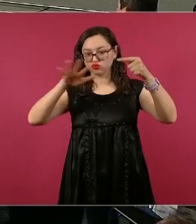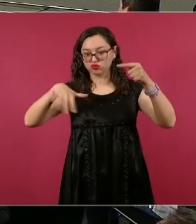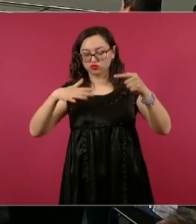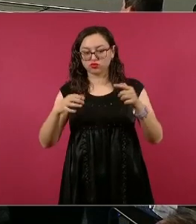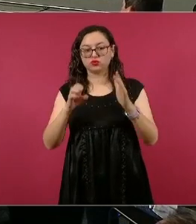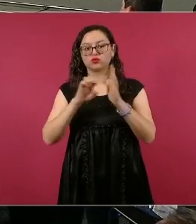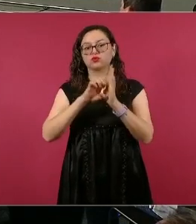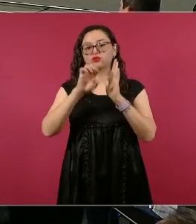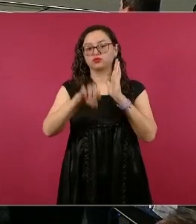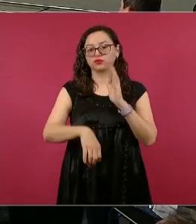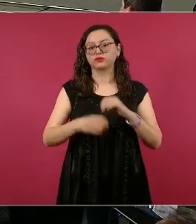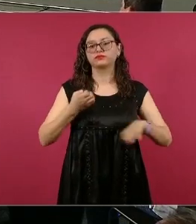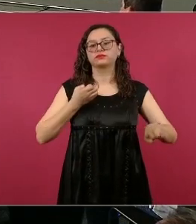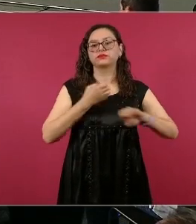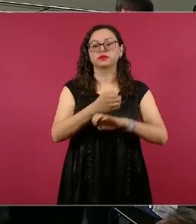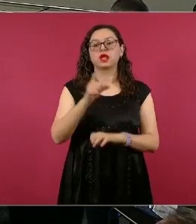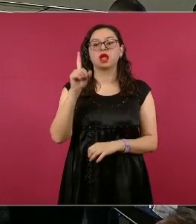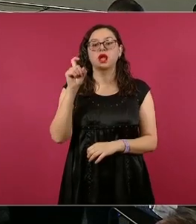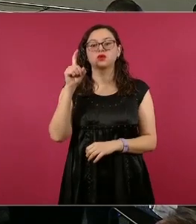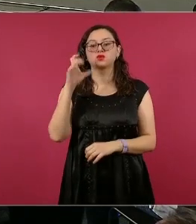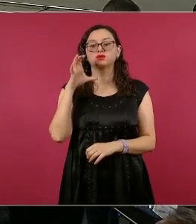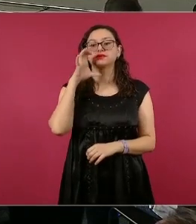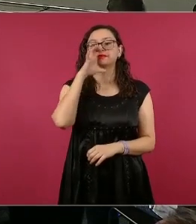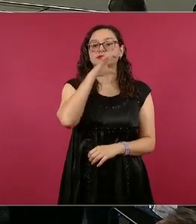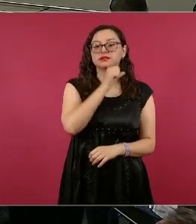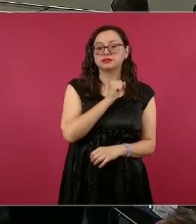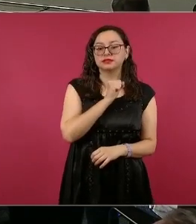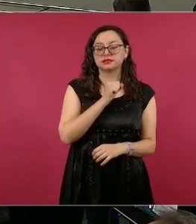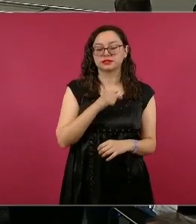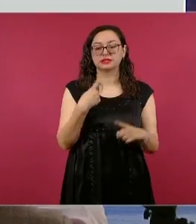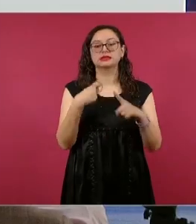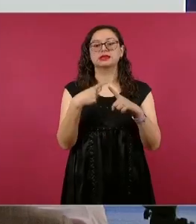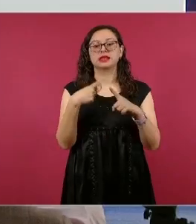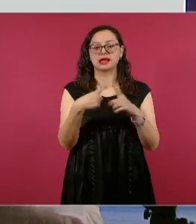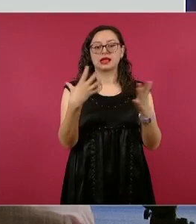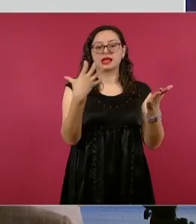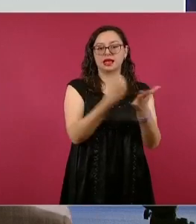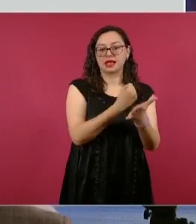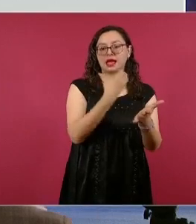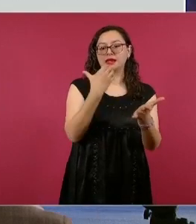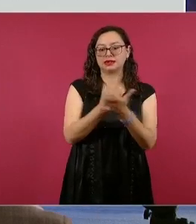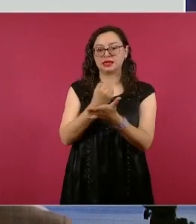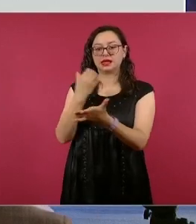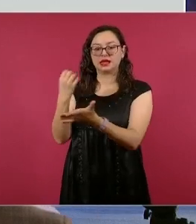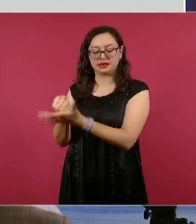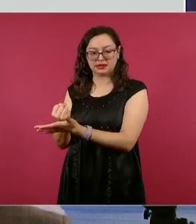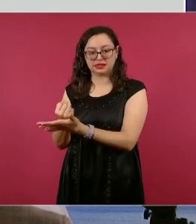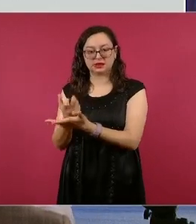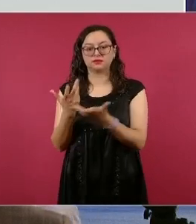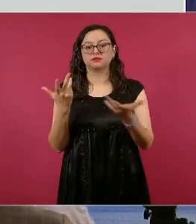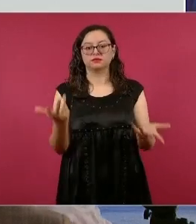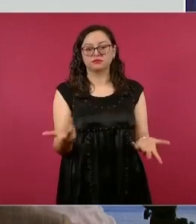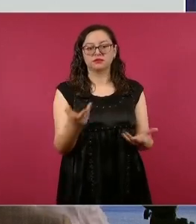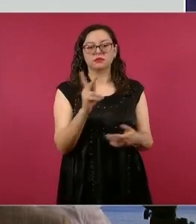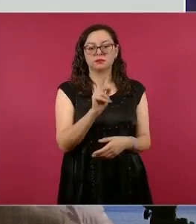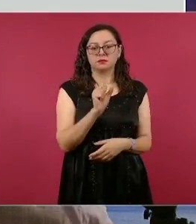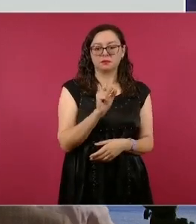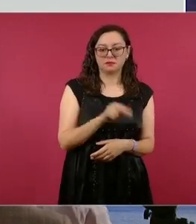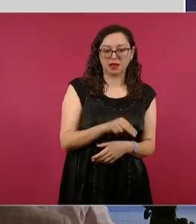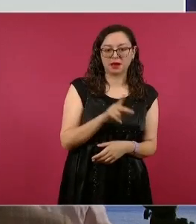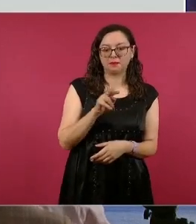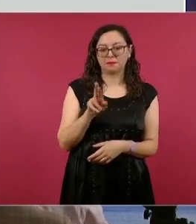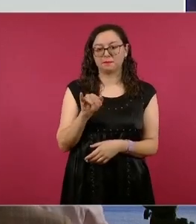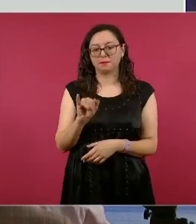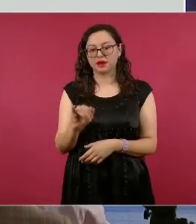aquí lo podemos ver, ¿no? ¿Quiénes son los primeros lugares? En el caso de PAN, PRI, PRD, obtiene, en el caso